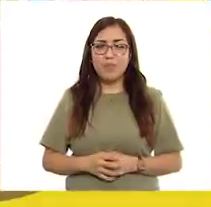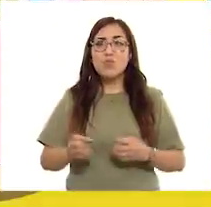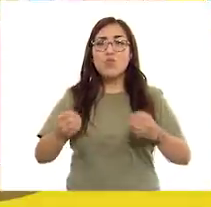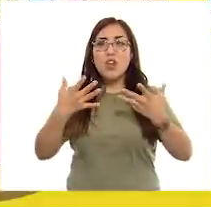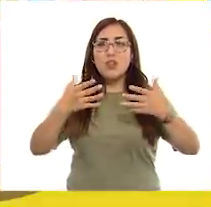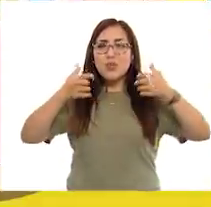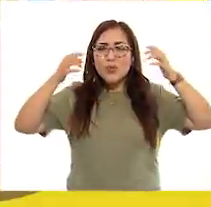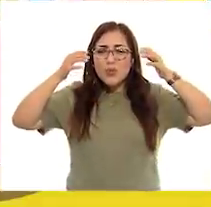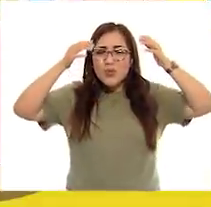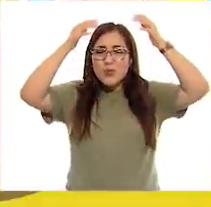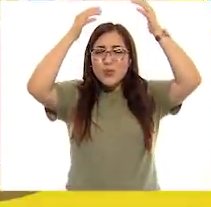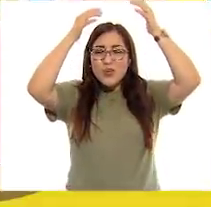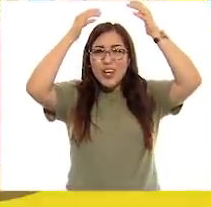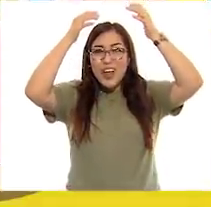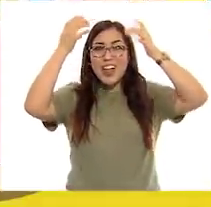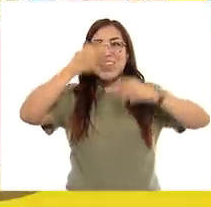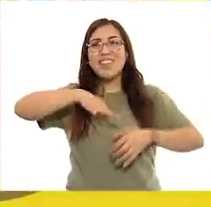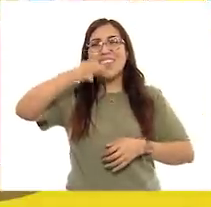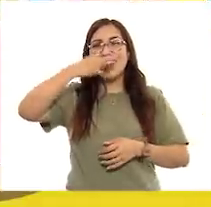¿Cuántos de fiesta hay en la mesa?